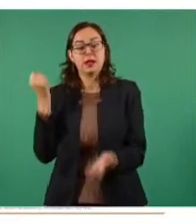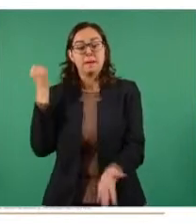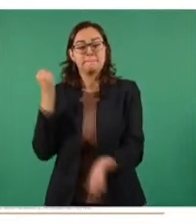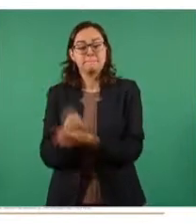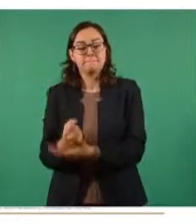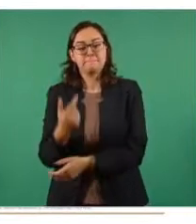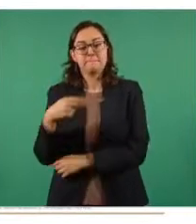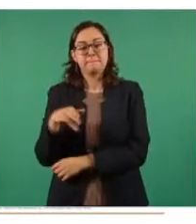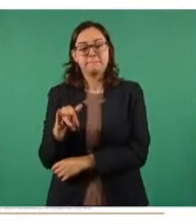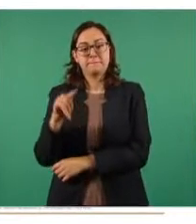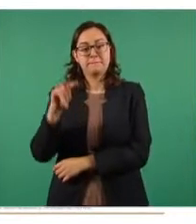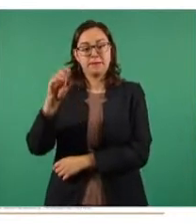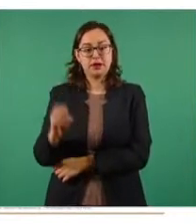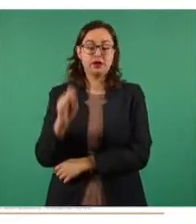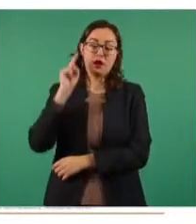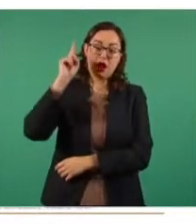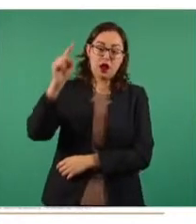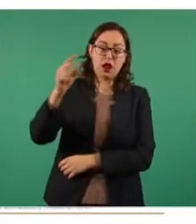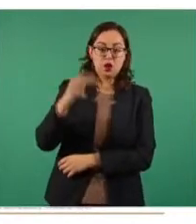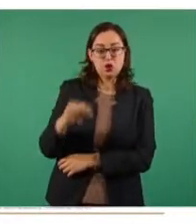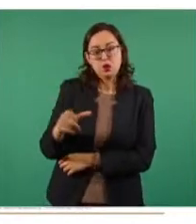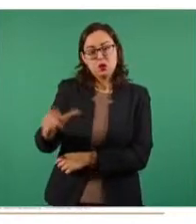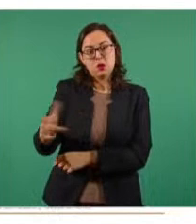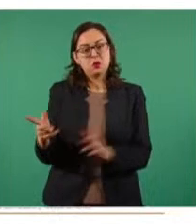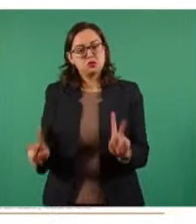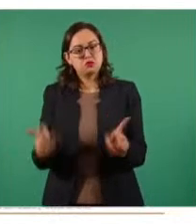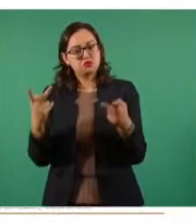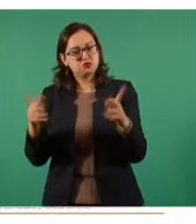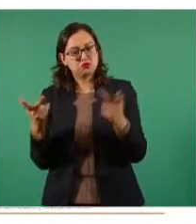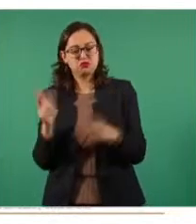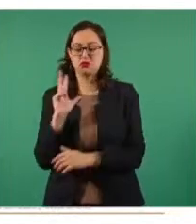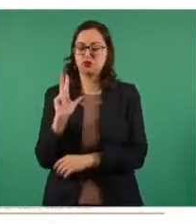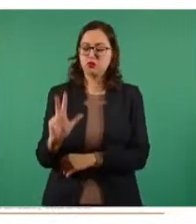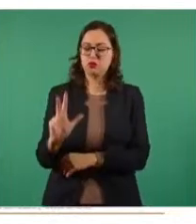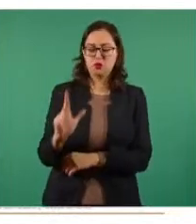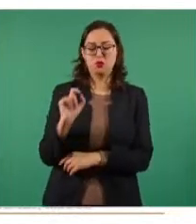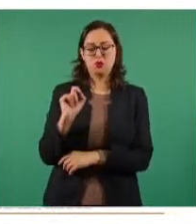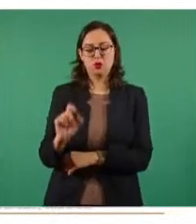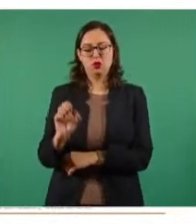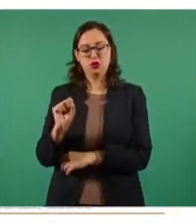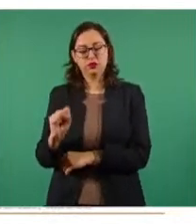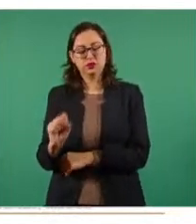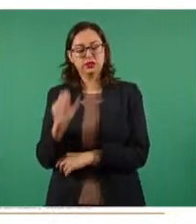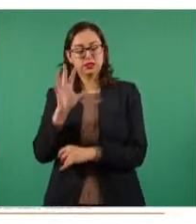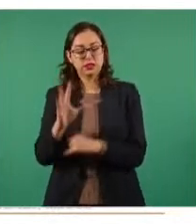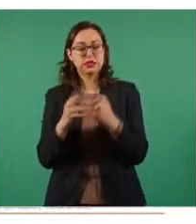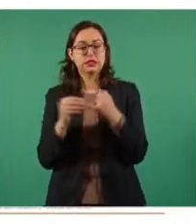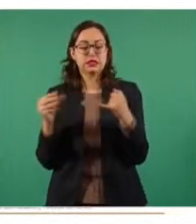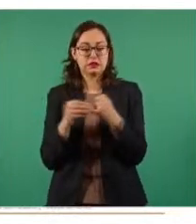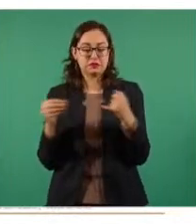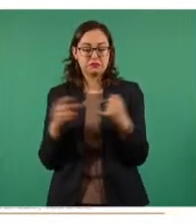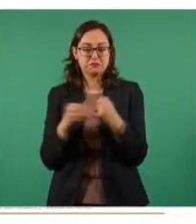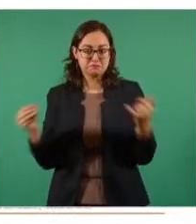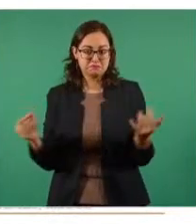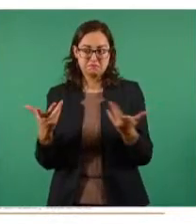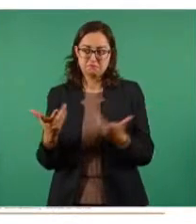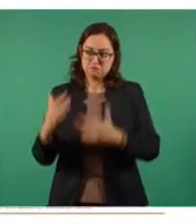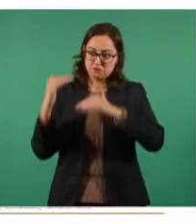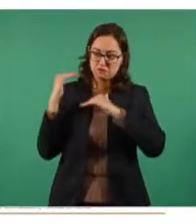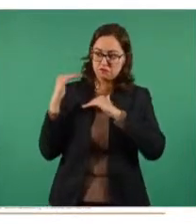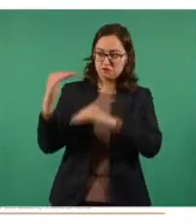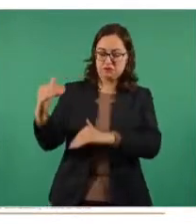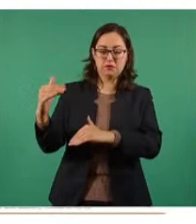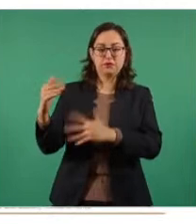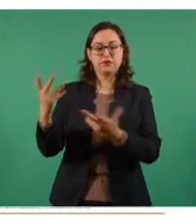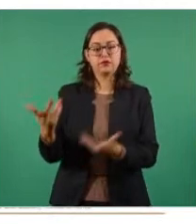linares nuevo león con un precio al público de 18 pesos con 65 centavos cuando el promedio para esa